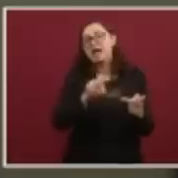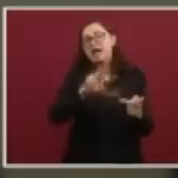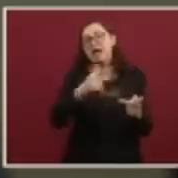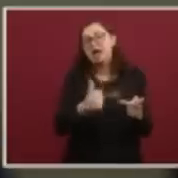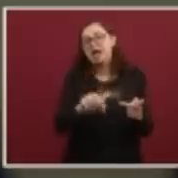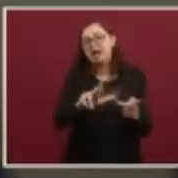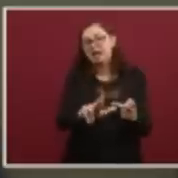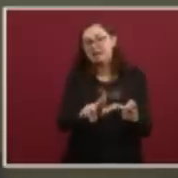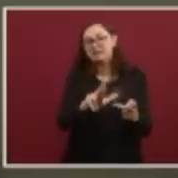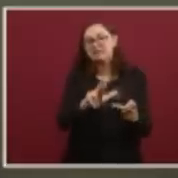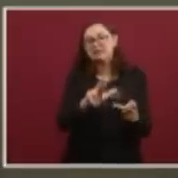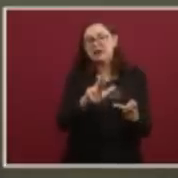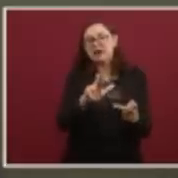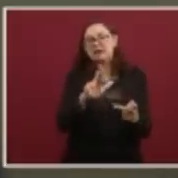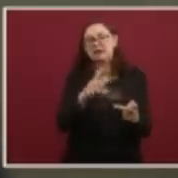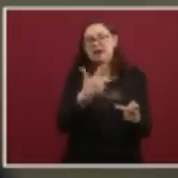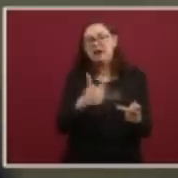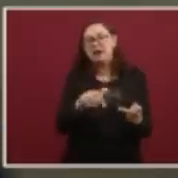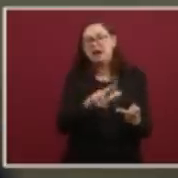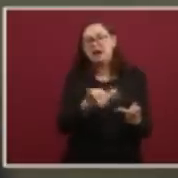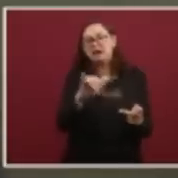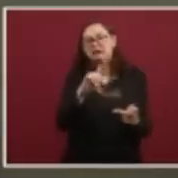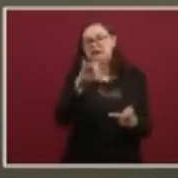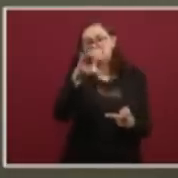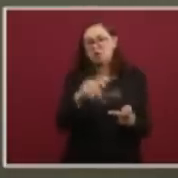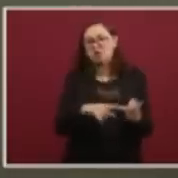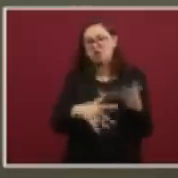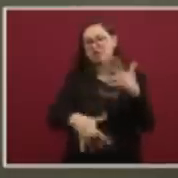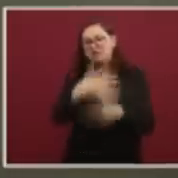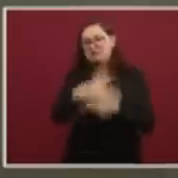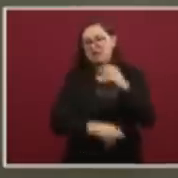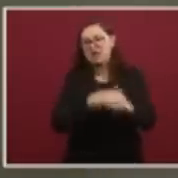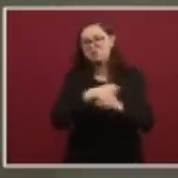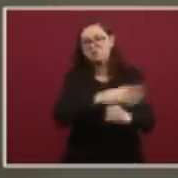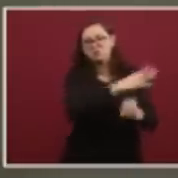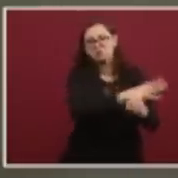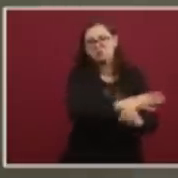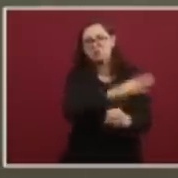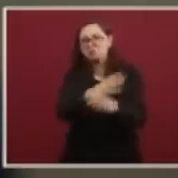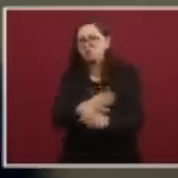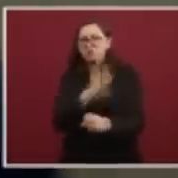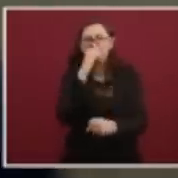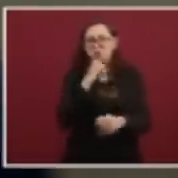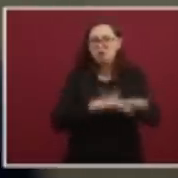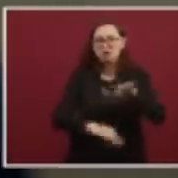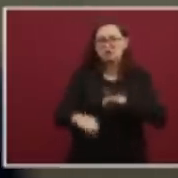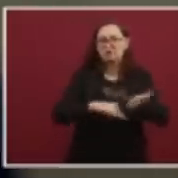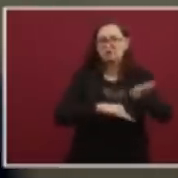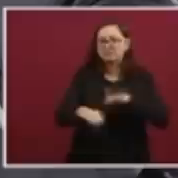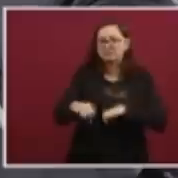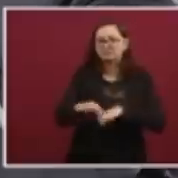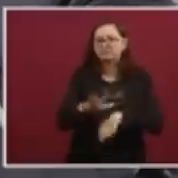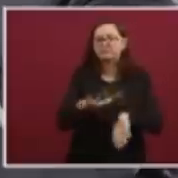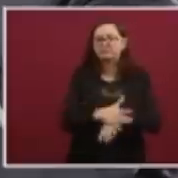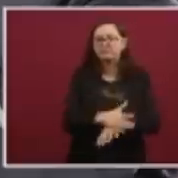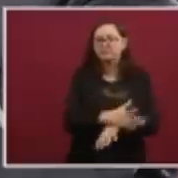la planta Fertimex. La pregunta es concisa. Bueno, a Edgar Garrido le piden que regrese